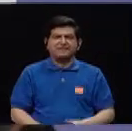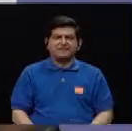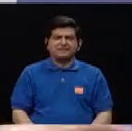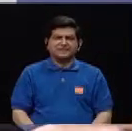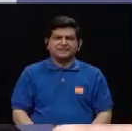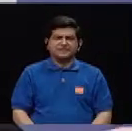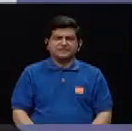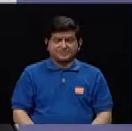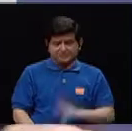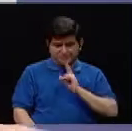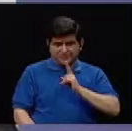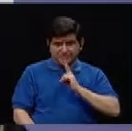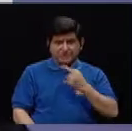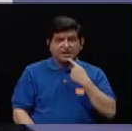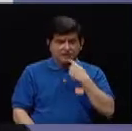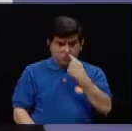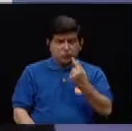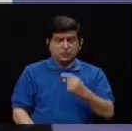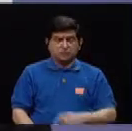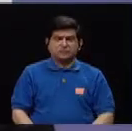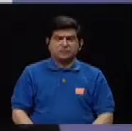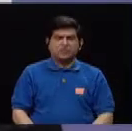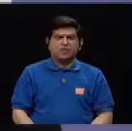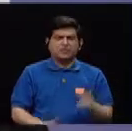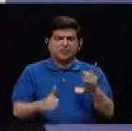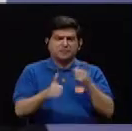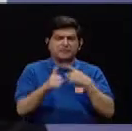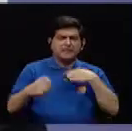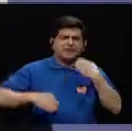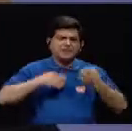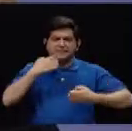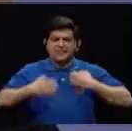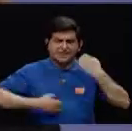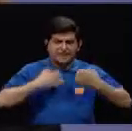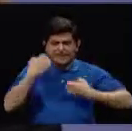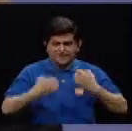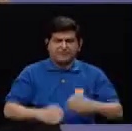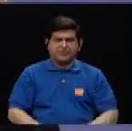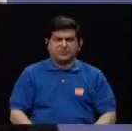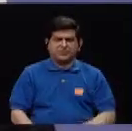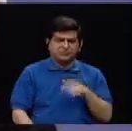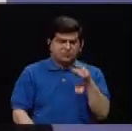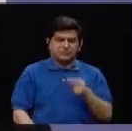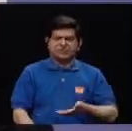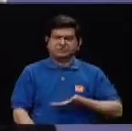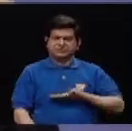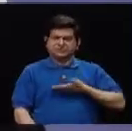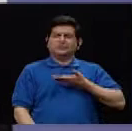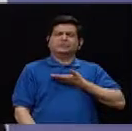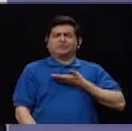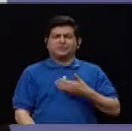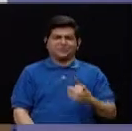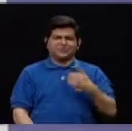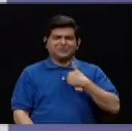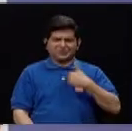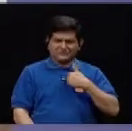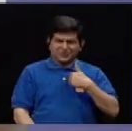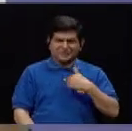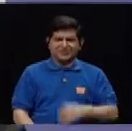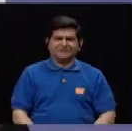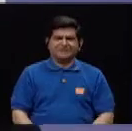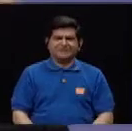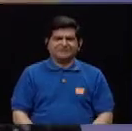tú, sin embargo, ¿verdad? Lo digo porque la primera emoción de ese orgullo que te llena